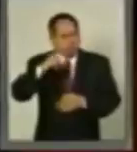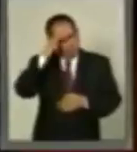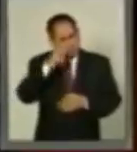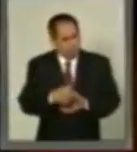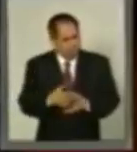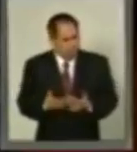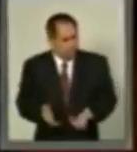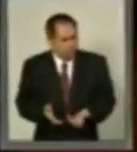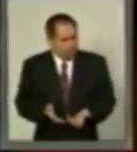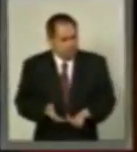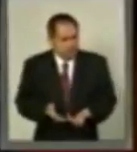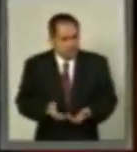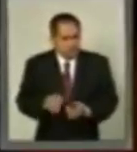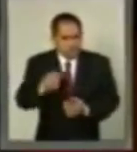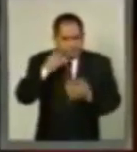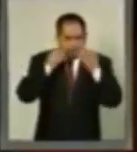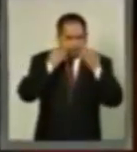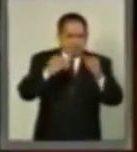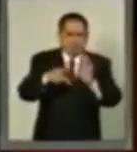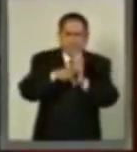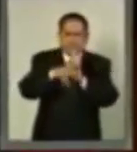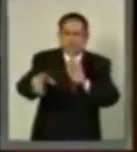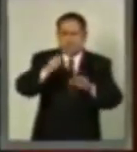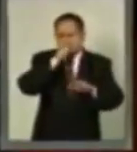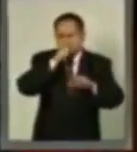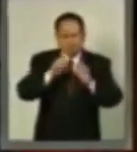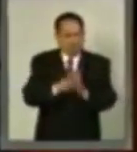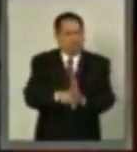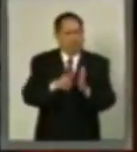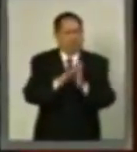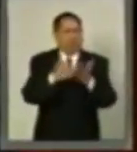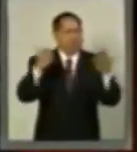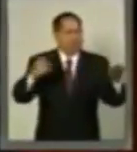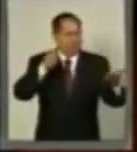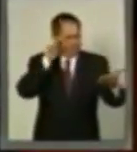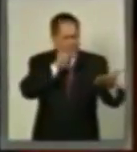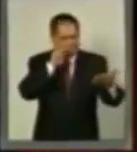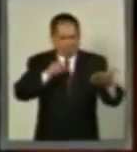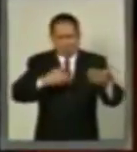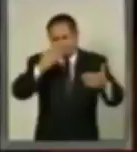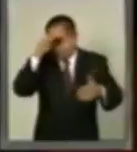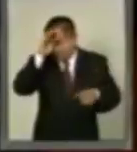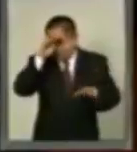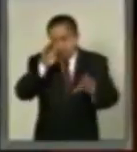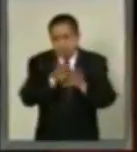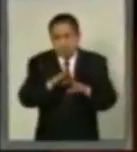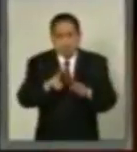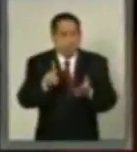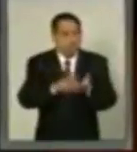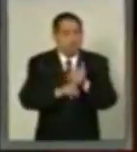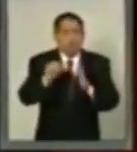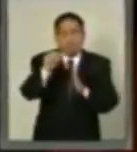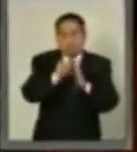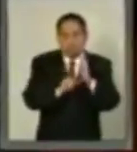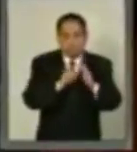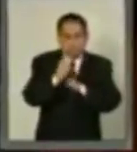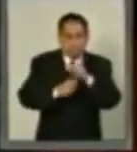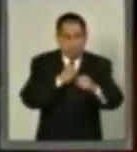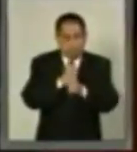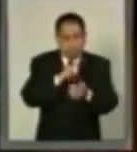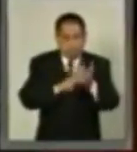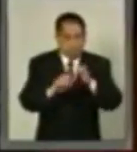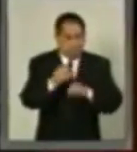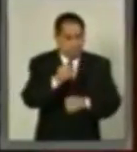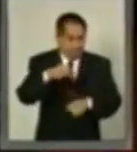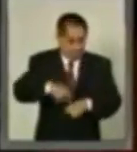mexicanos. Y basta ver los titulares de la prensa el día de hoy de cómo se señala que el mes de octubre de 2017 ha sido